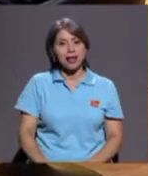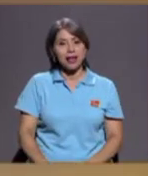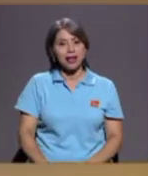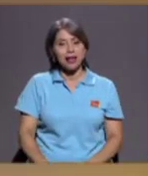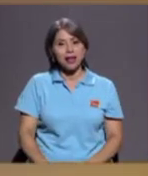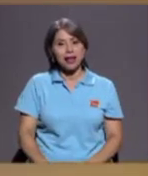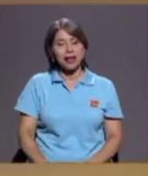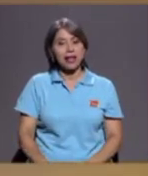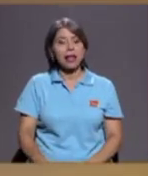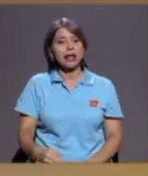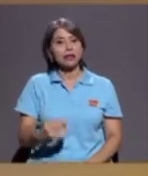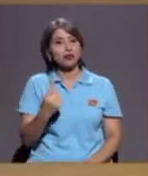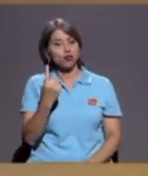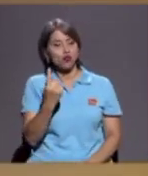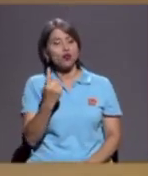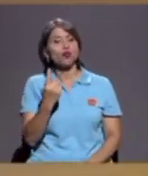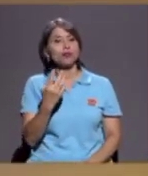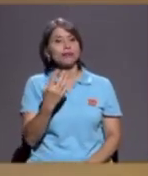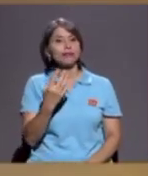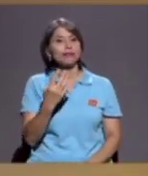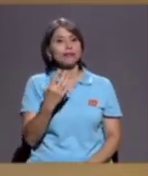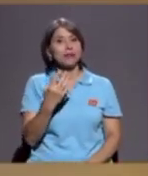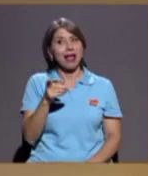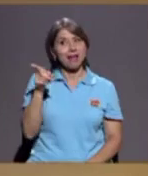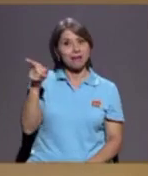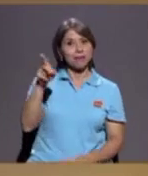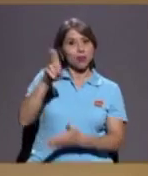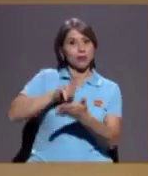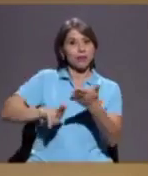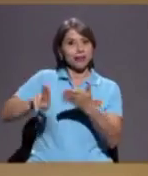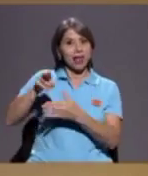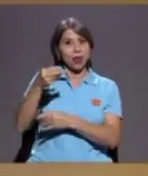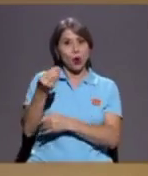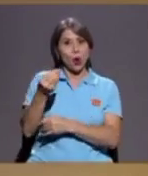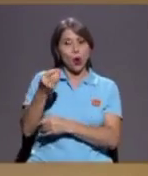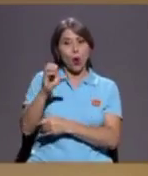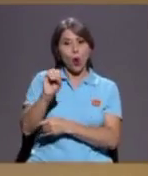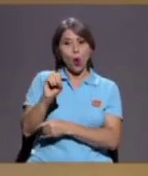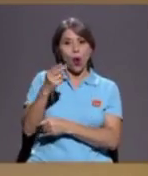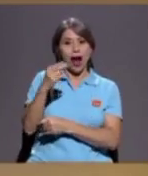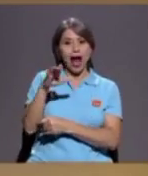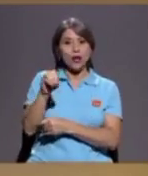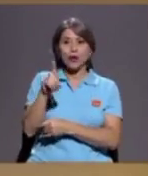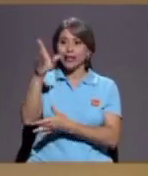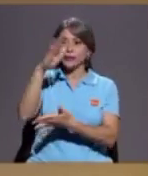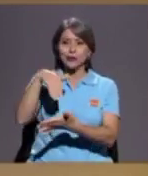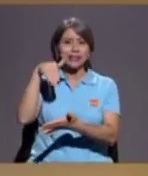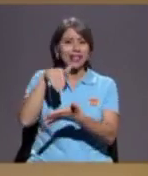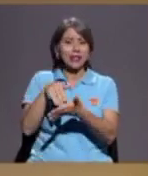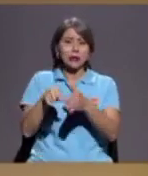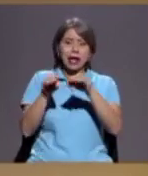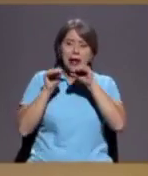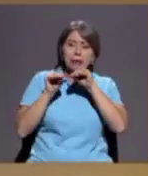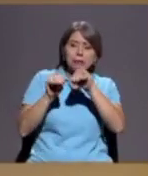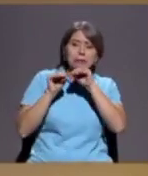que es un centro que ha formado una enorme cantidad de